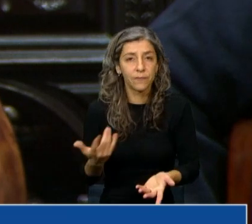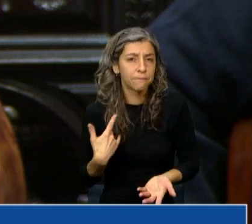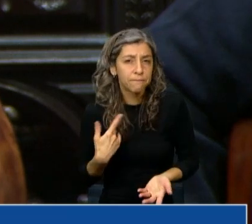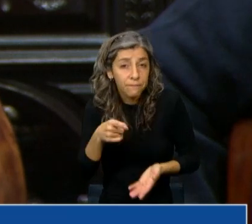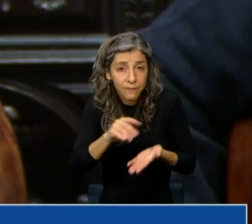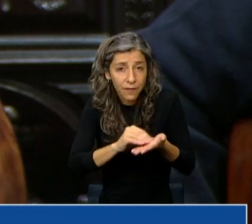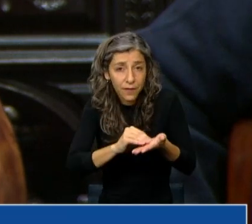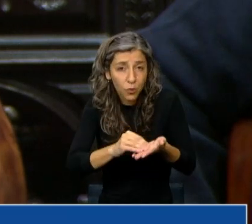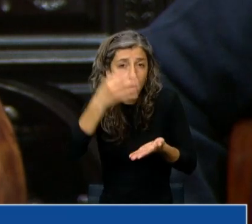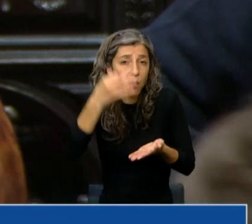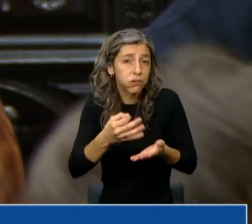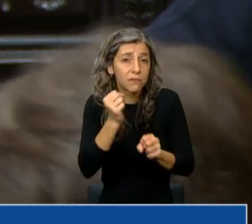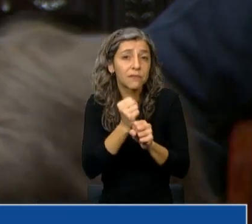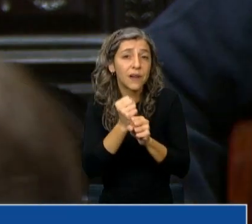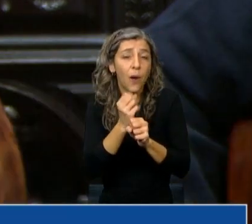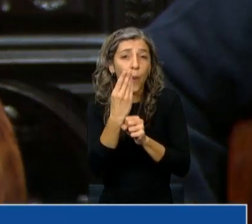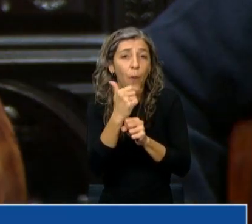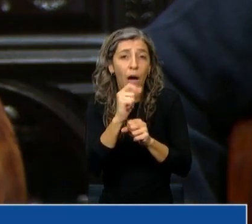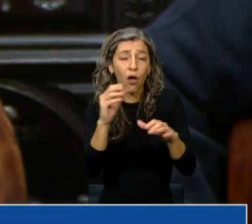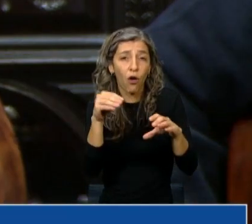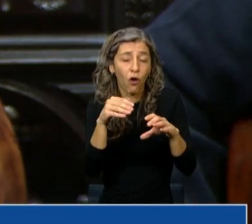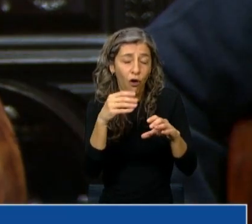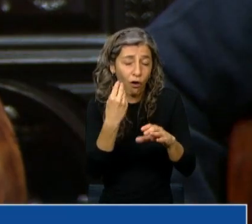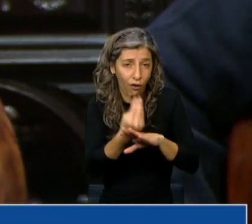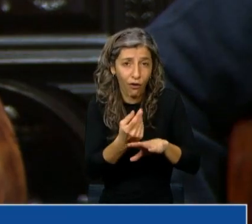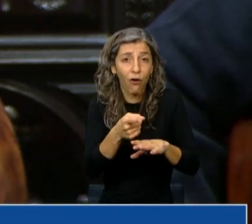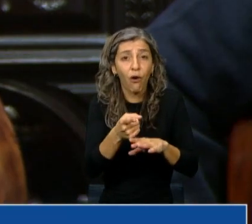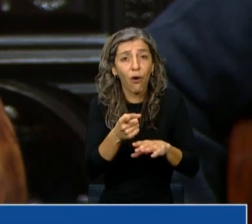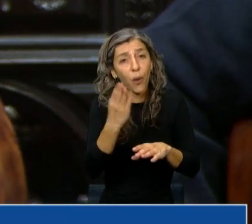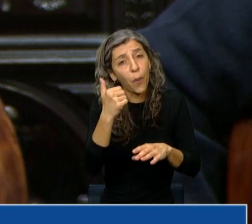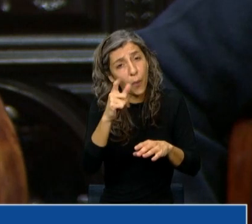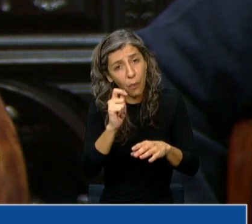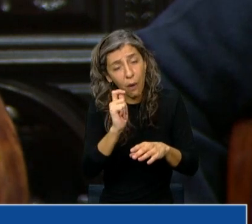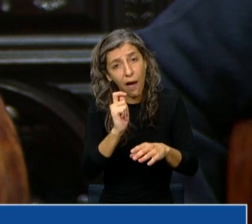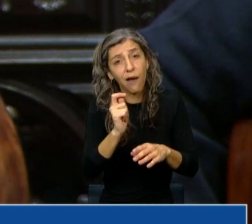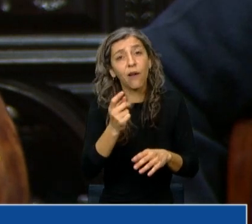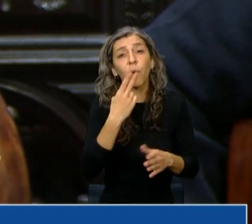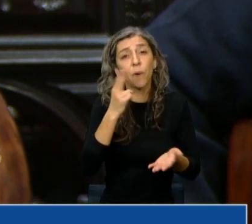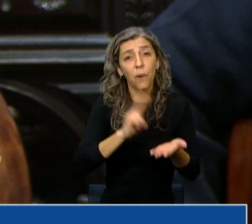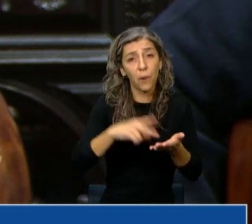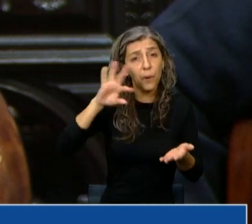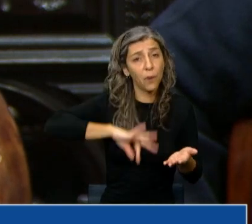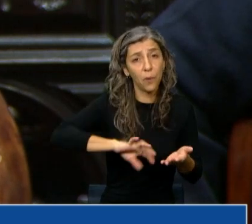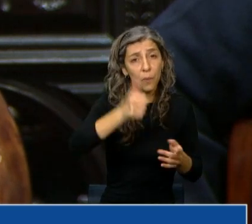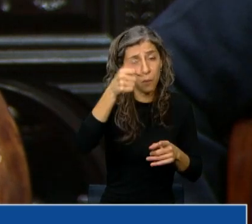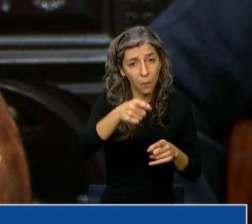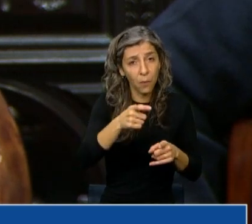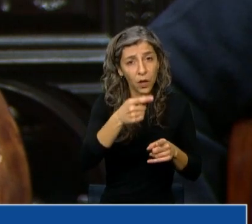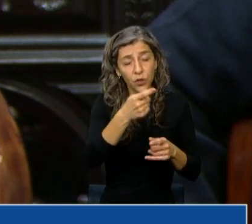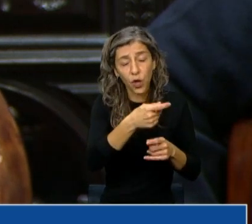banco, y es empleado de un banco que devuelve impuesto a las ganancias y que no lo conduce precisamente el espacio de Unión por la